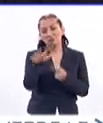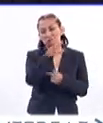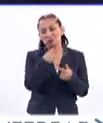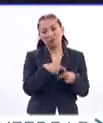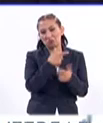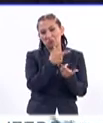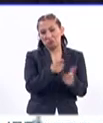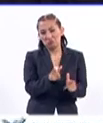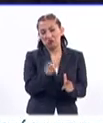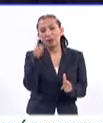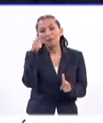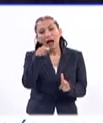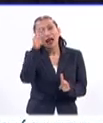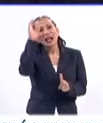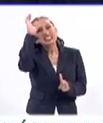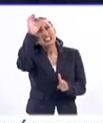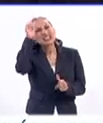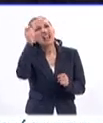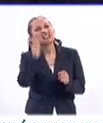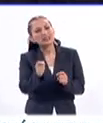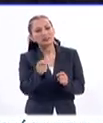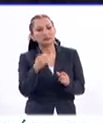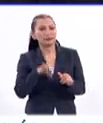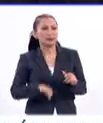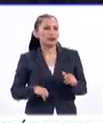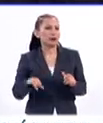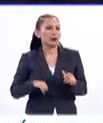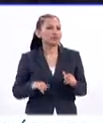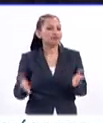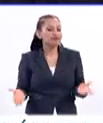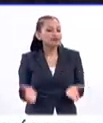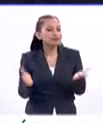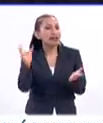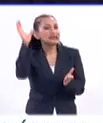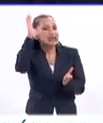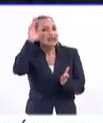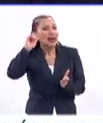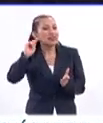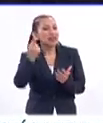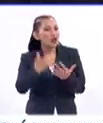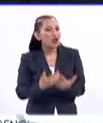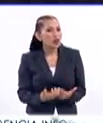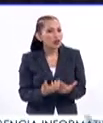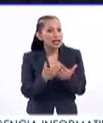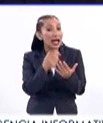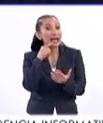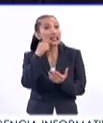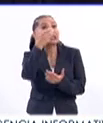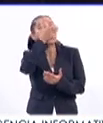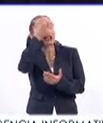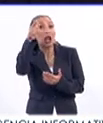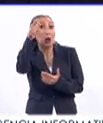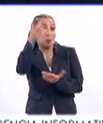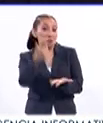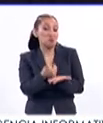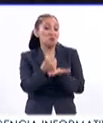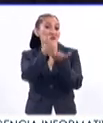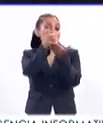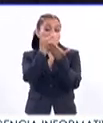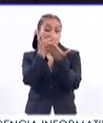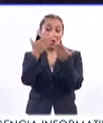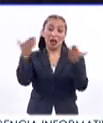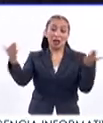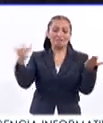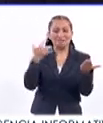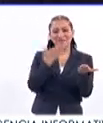sociedad en general a la ciencia. Nos interesa promover la ciencia y la tecnología y el cielo pues es una puerta muy